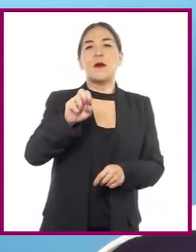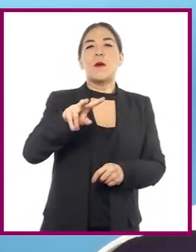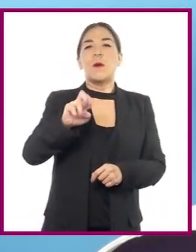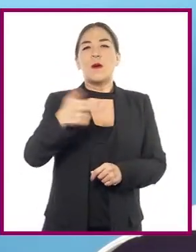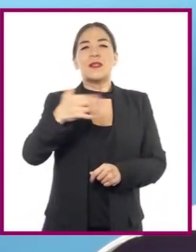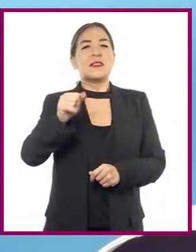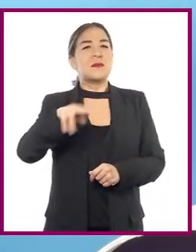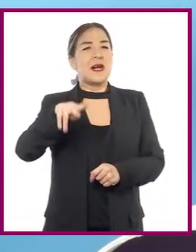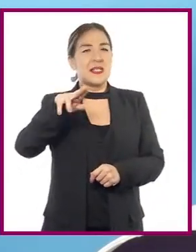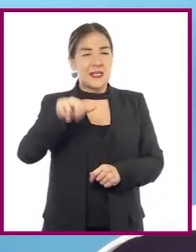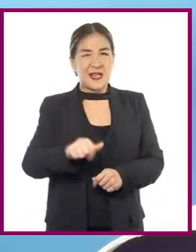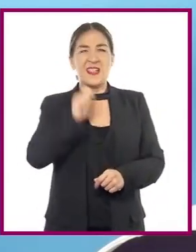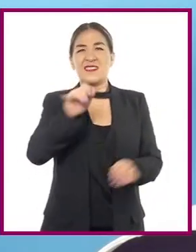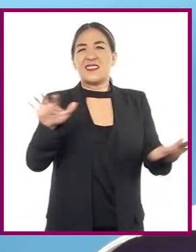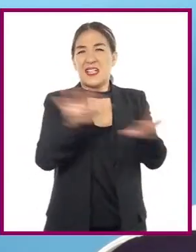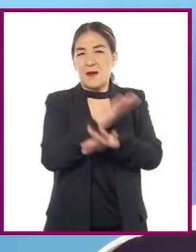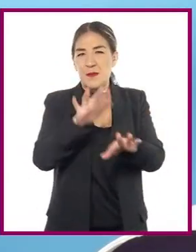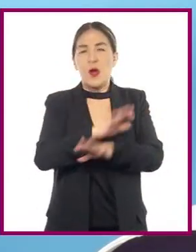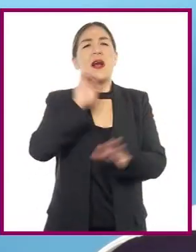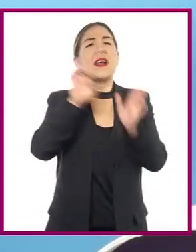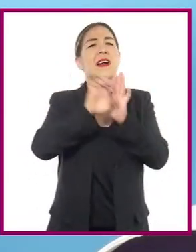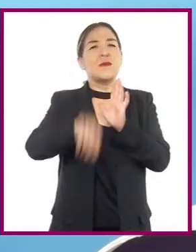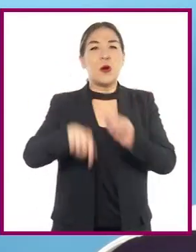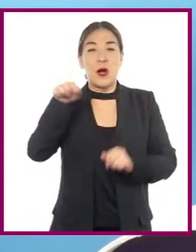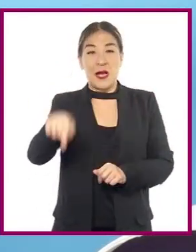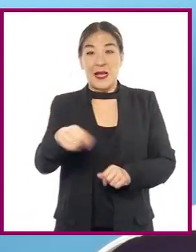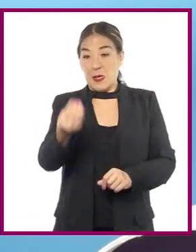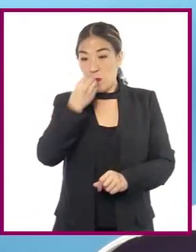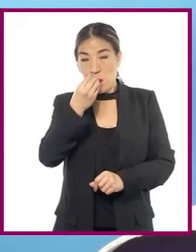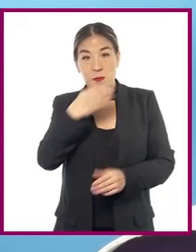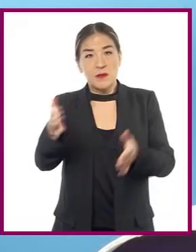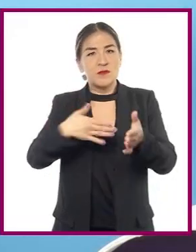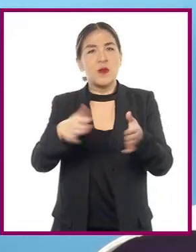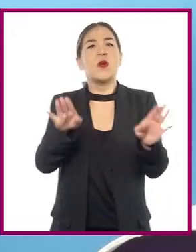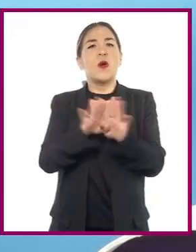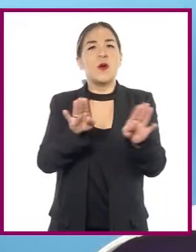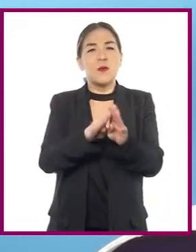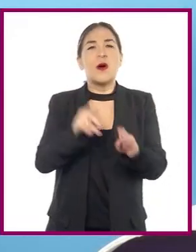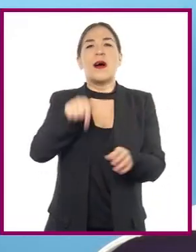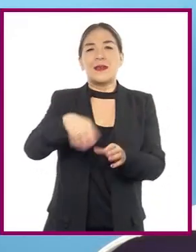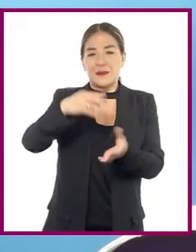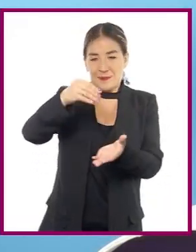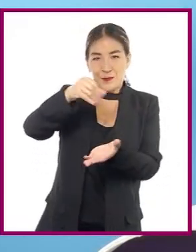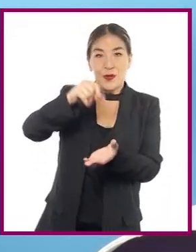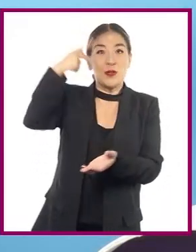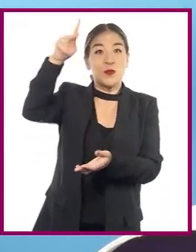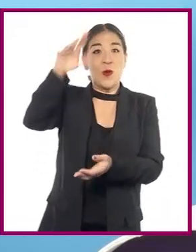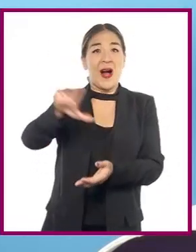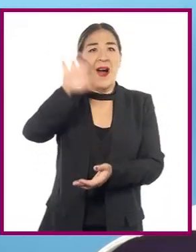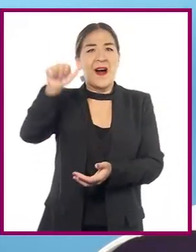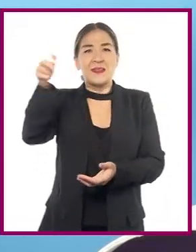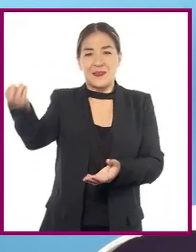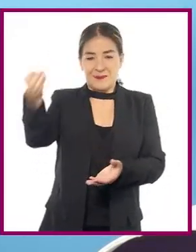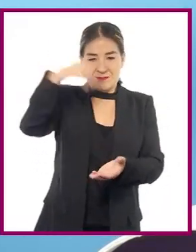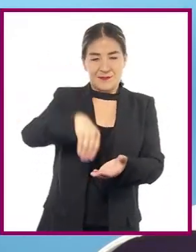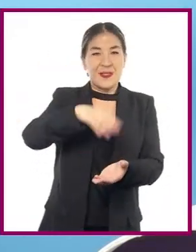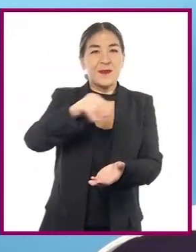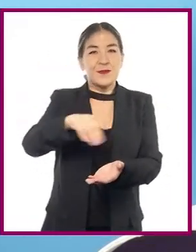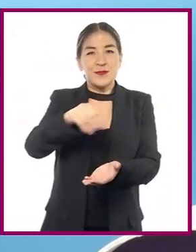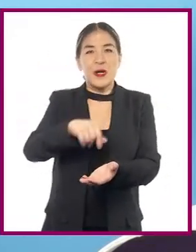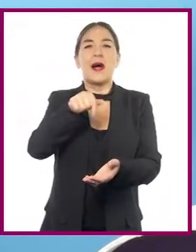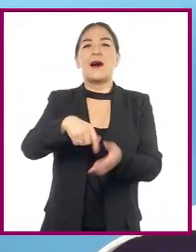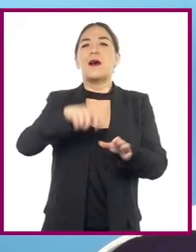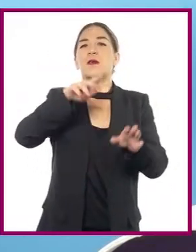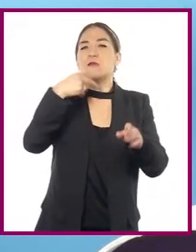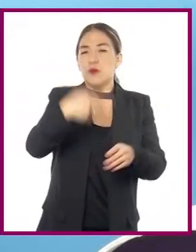la alimentación, pues surgieron algunos platillos que se sazonaban con especias asiáticas, preparándolas con